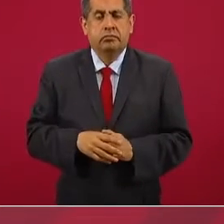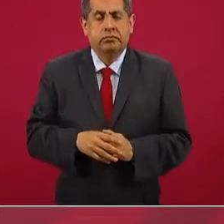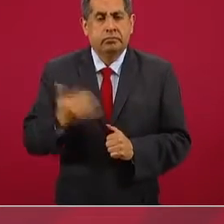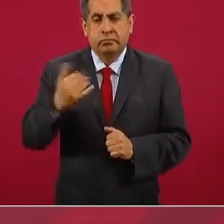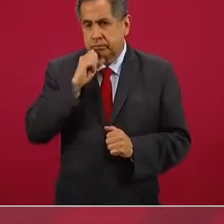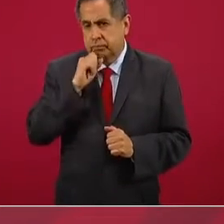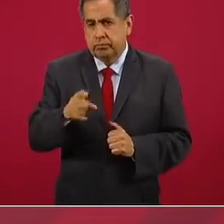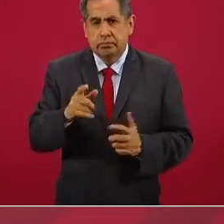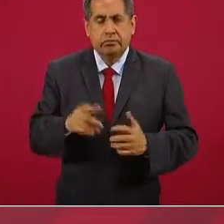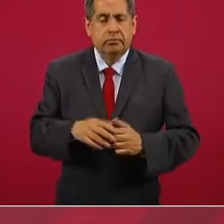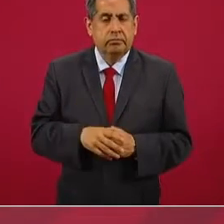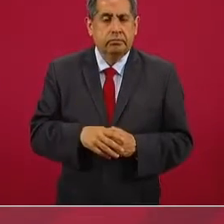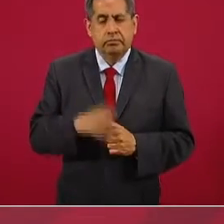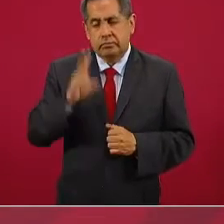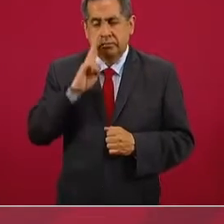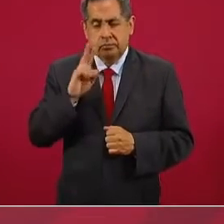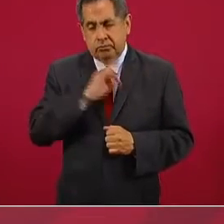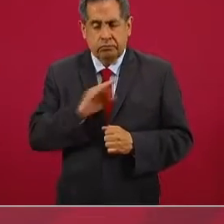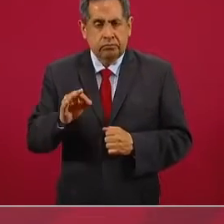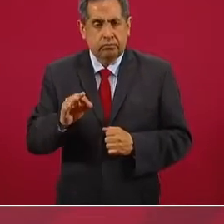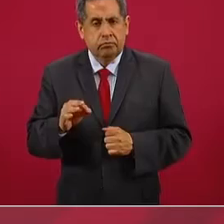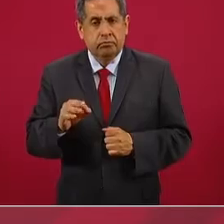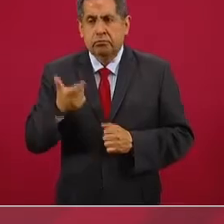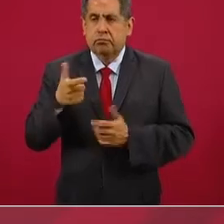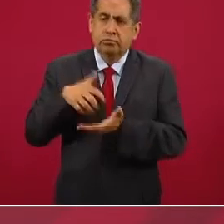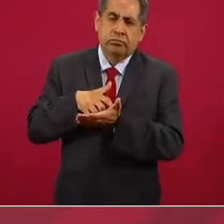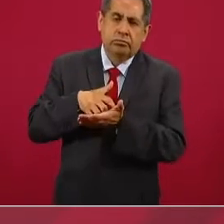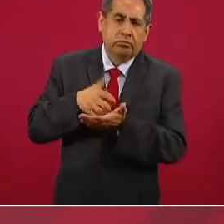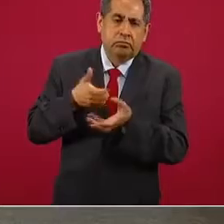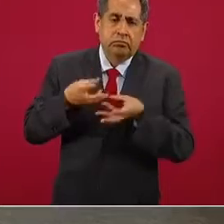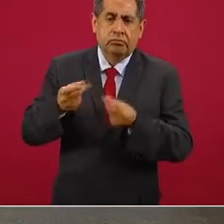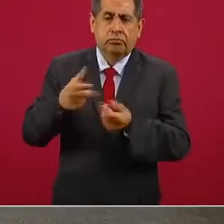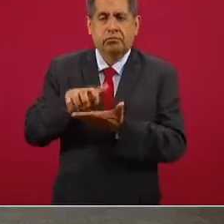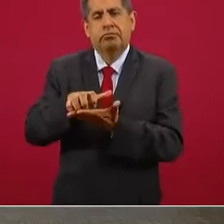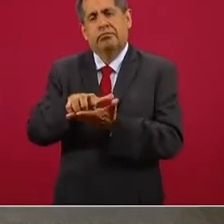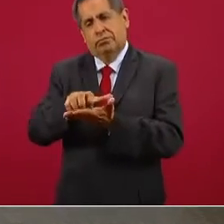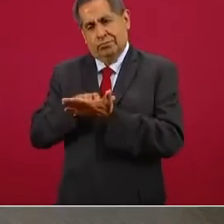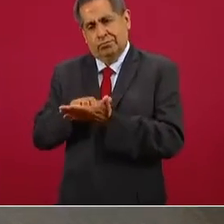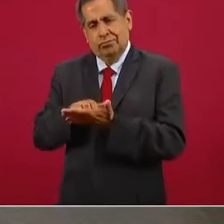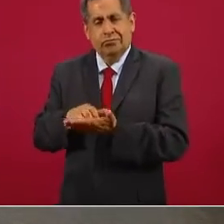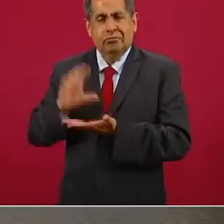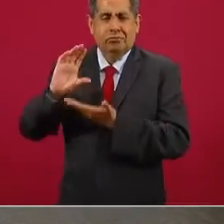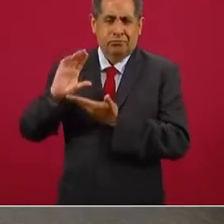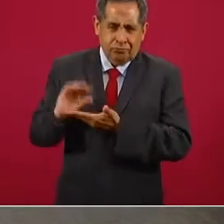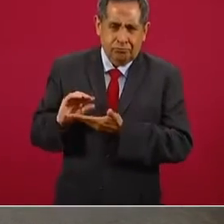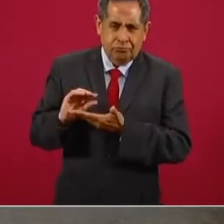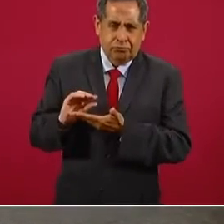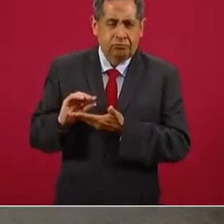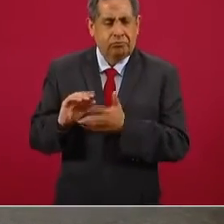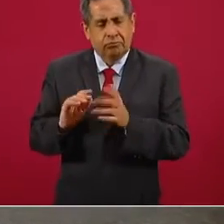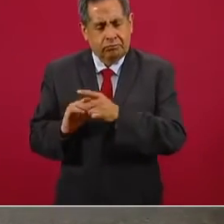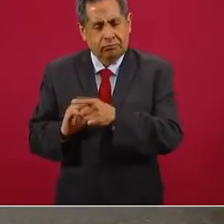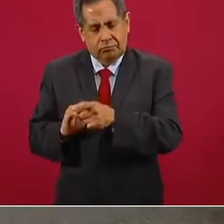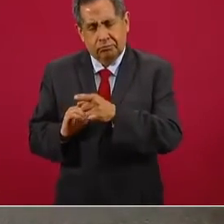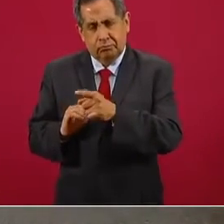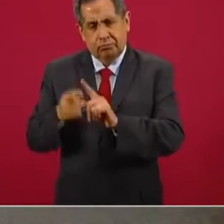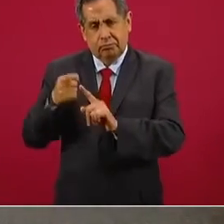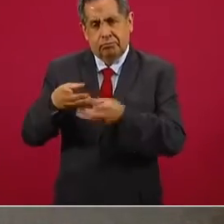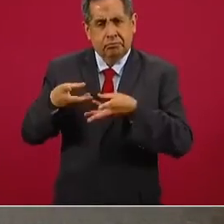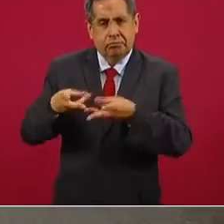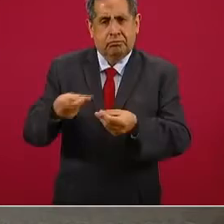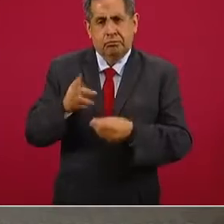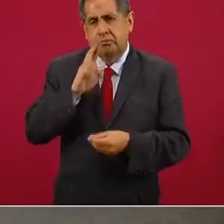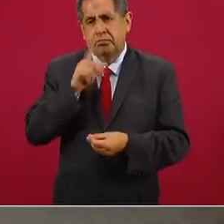y se pueda reducir sustancialmente ese